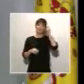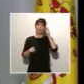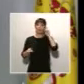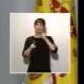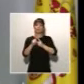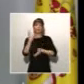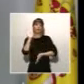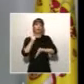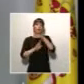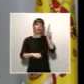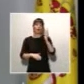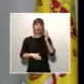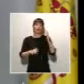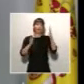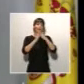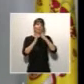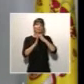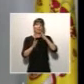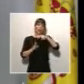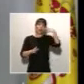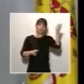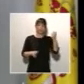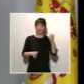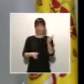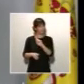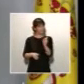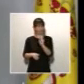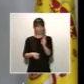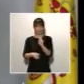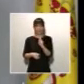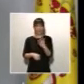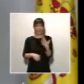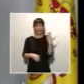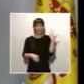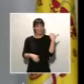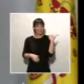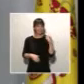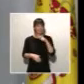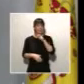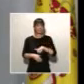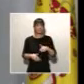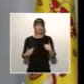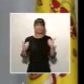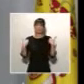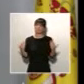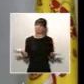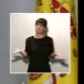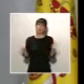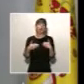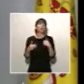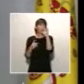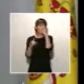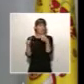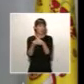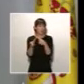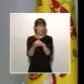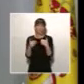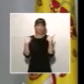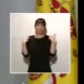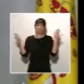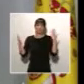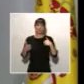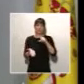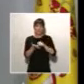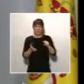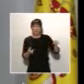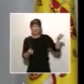vivienda, ayer una minoría de irresponsables en distintas ciudades intentaron burlar los controles policiales.